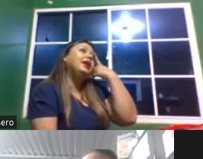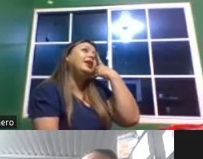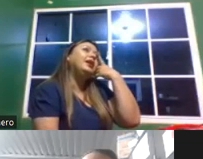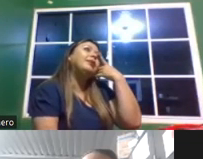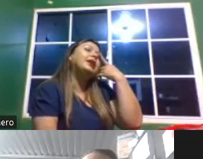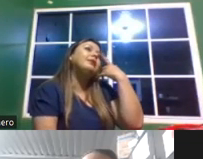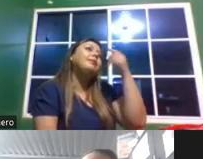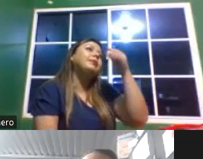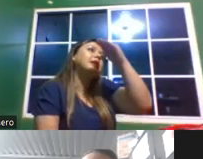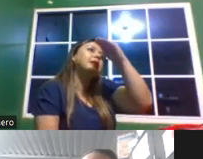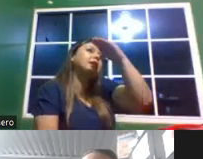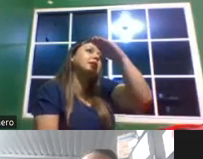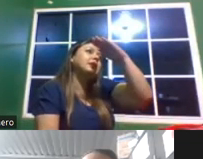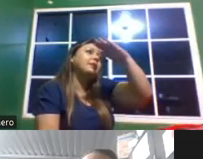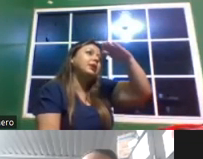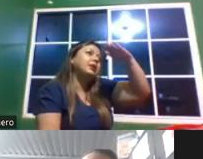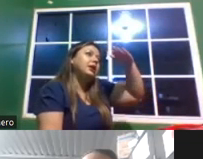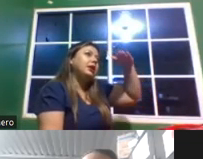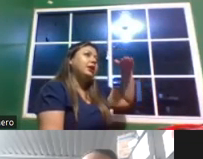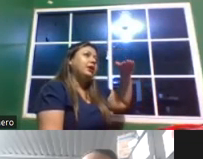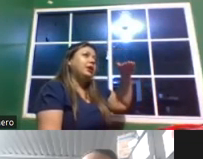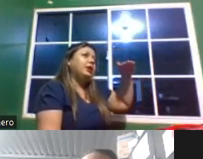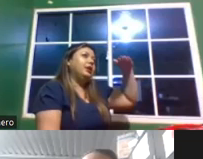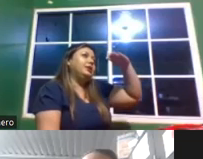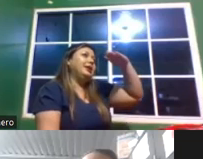Establecer los objetivos. Excelente, Marco.